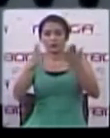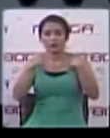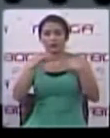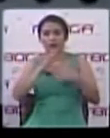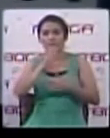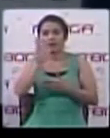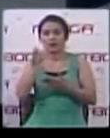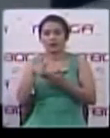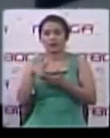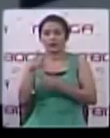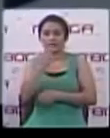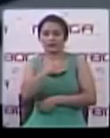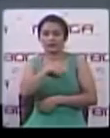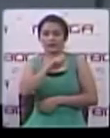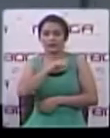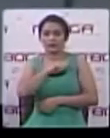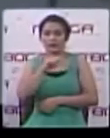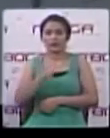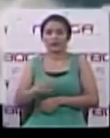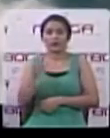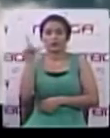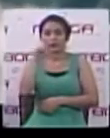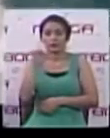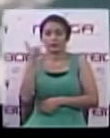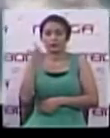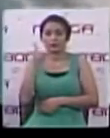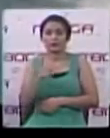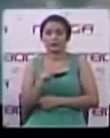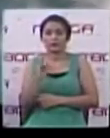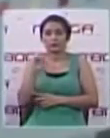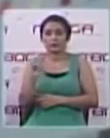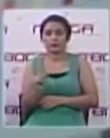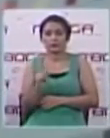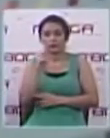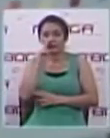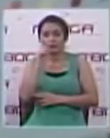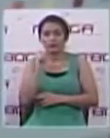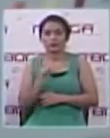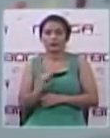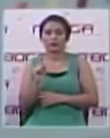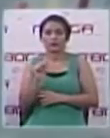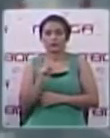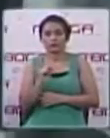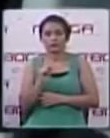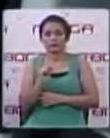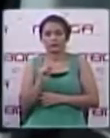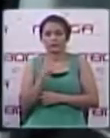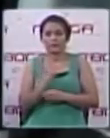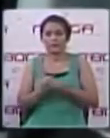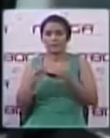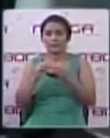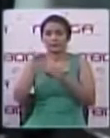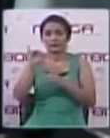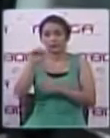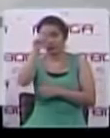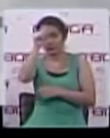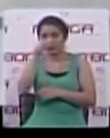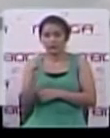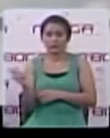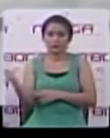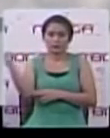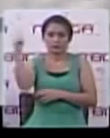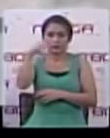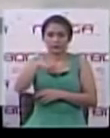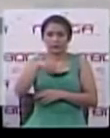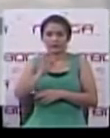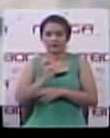a partir del lunes 18 de junio, los días martes, viernes y domingo, con retorno los lunes, miércoles y sábado.